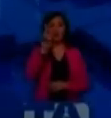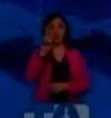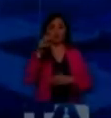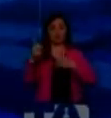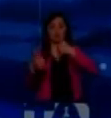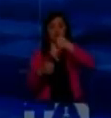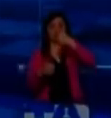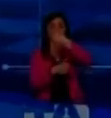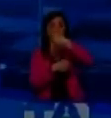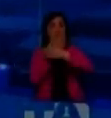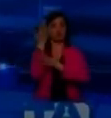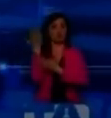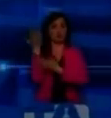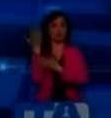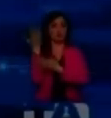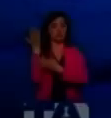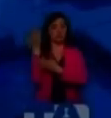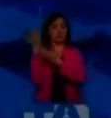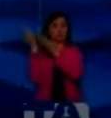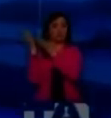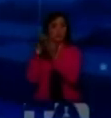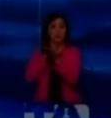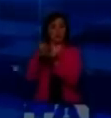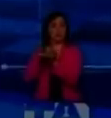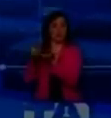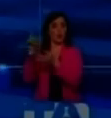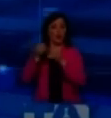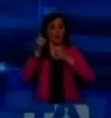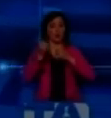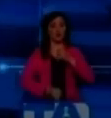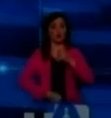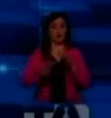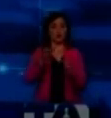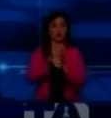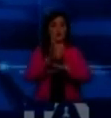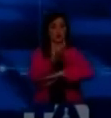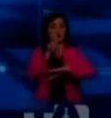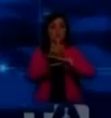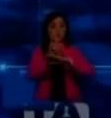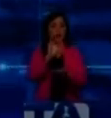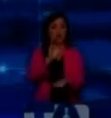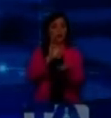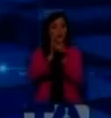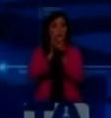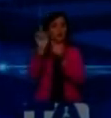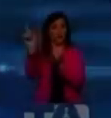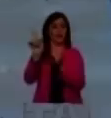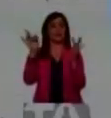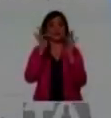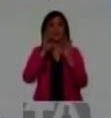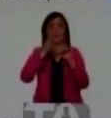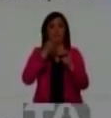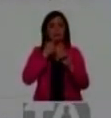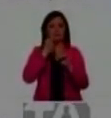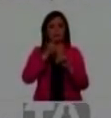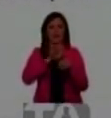de la Fuerza Aérea como Hugo Lanas y Francisco Vivero. Este último se desempeñaba como director del ISFA. En redes sociales dijo que: